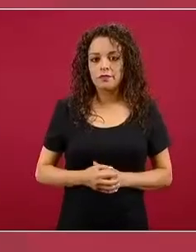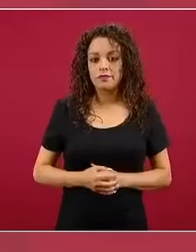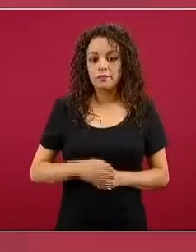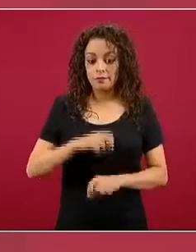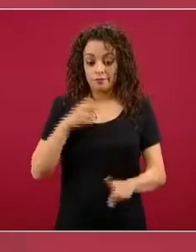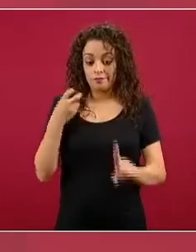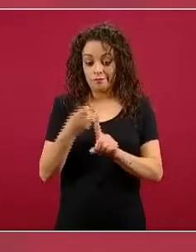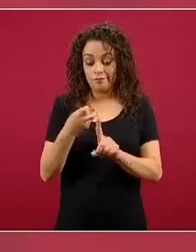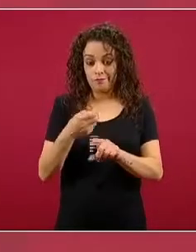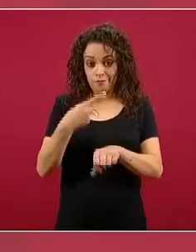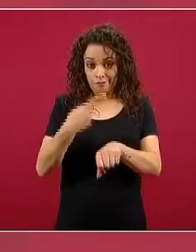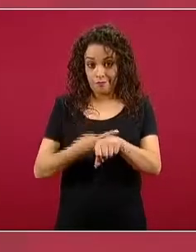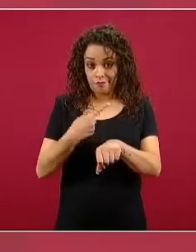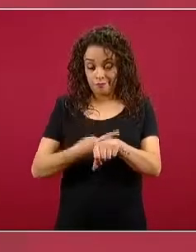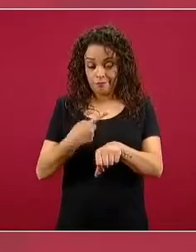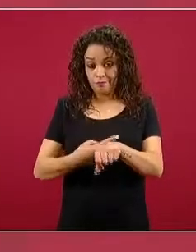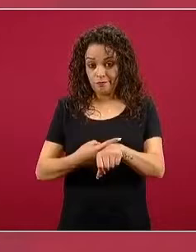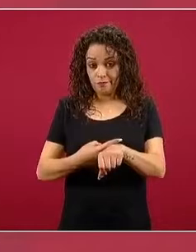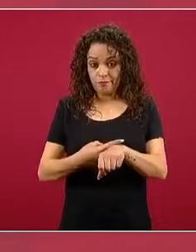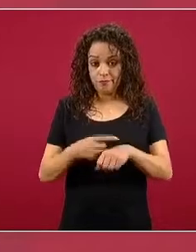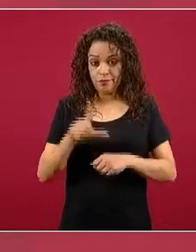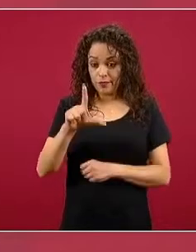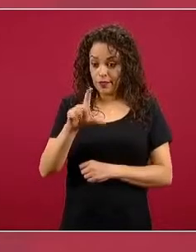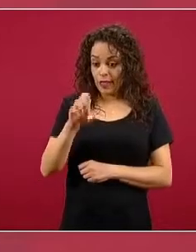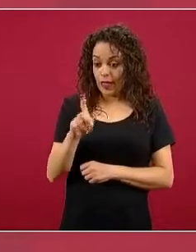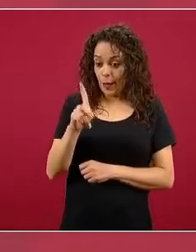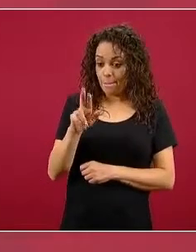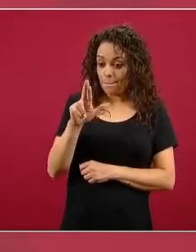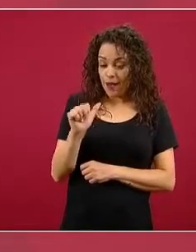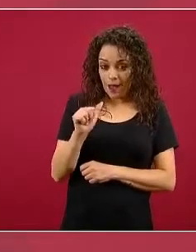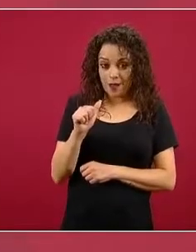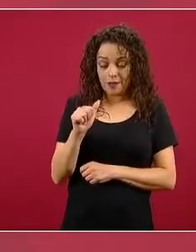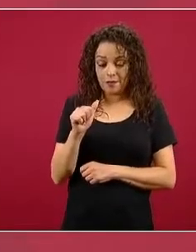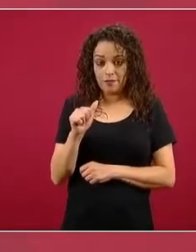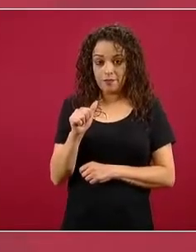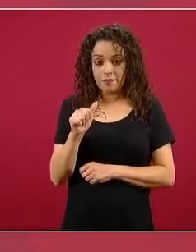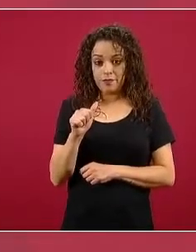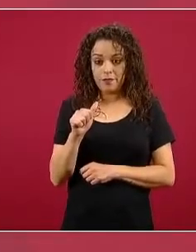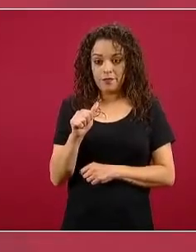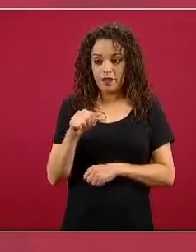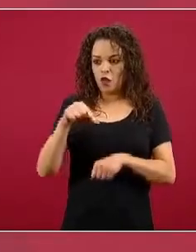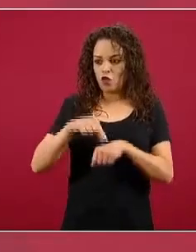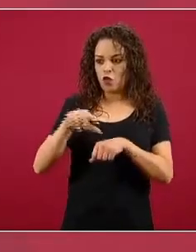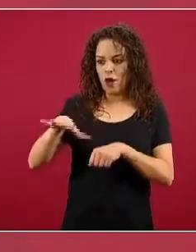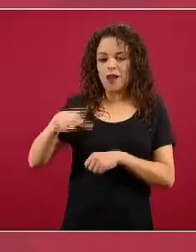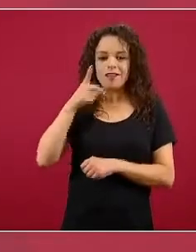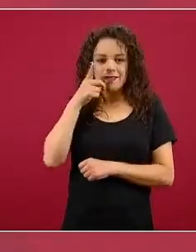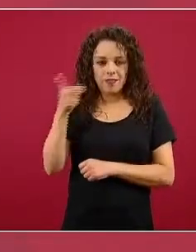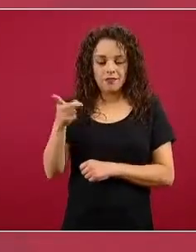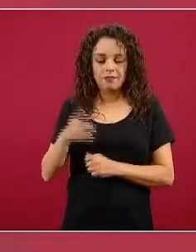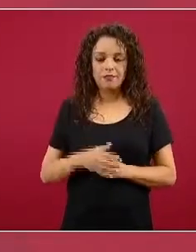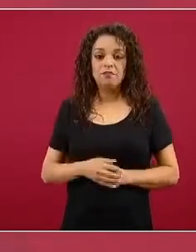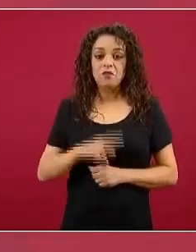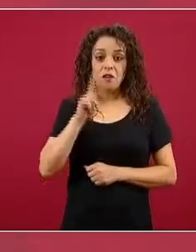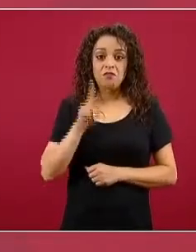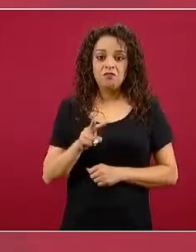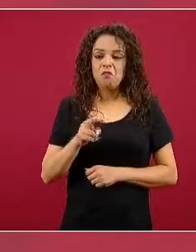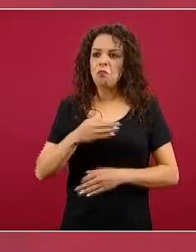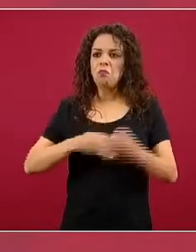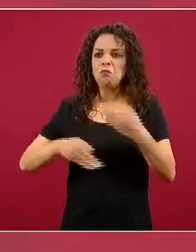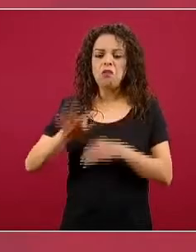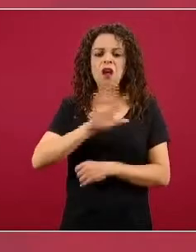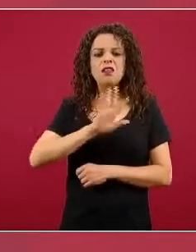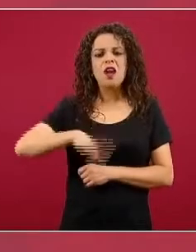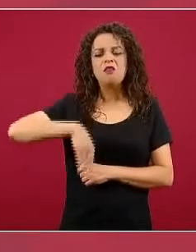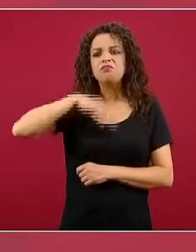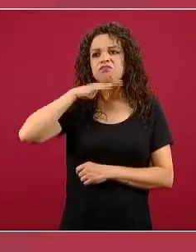enfermedad particularmente lepra, como dice la doctora, hemos bajado la guardia